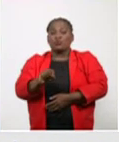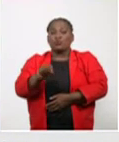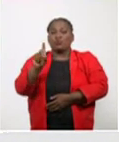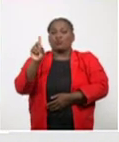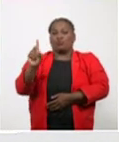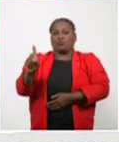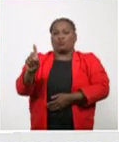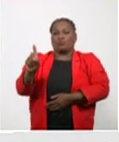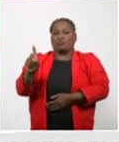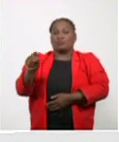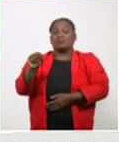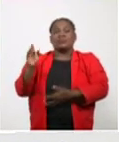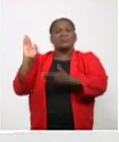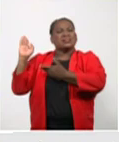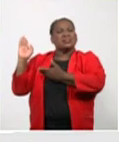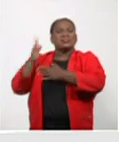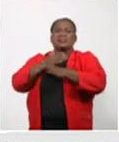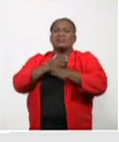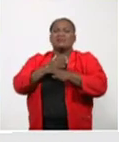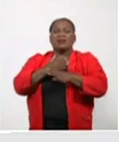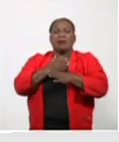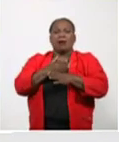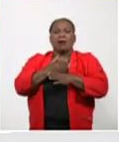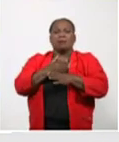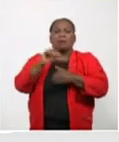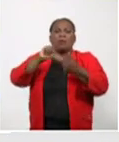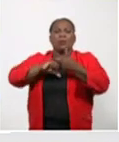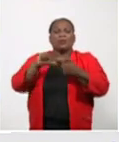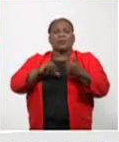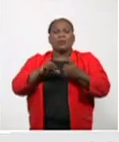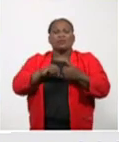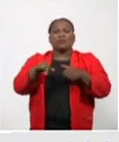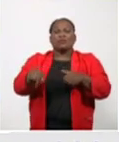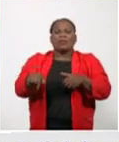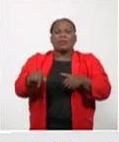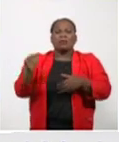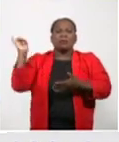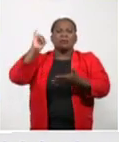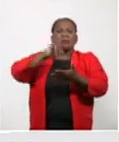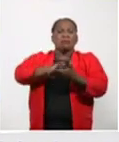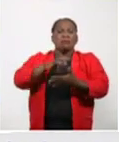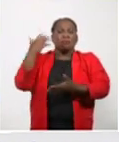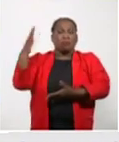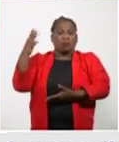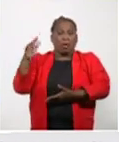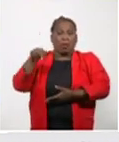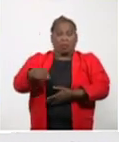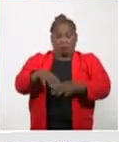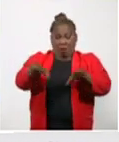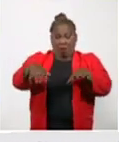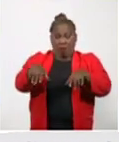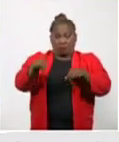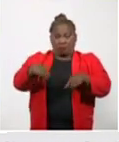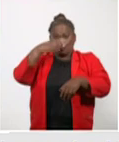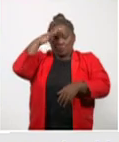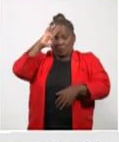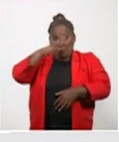el comportamiento de autóctonos importados, como ocurre hace ya más de un mes, pues